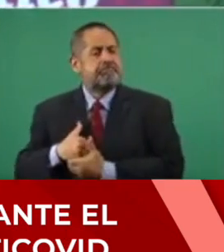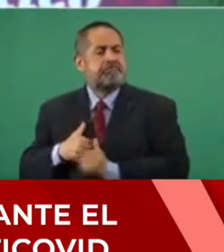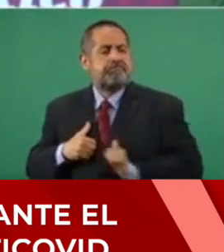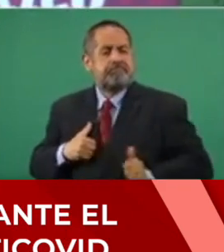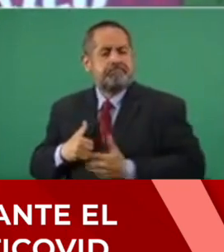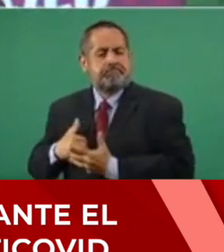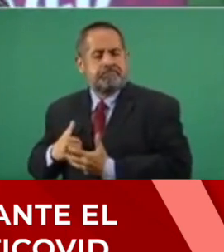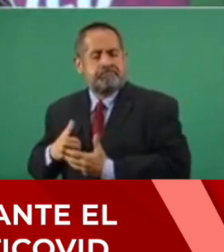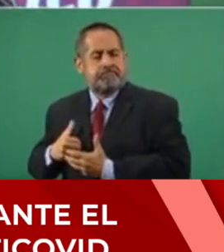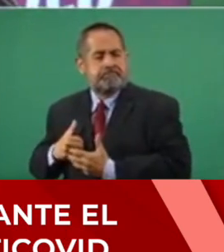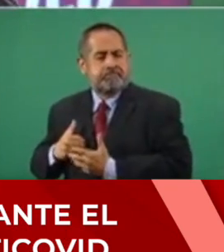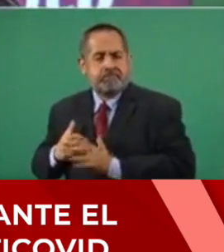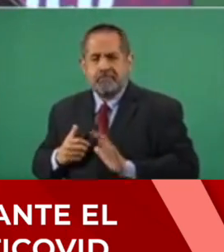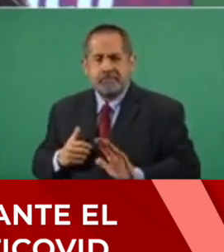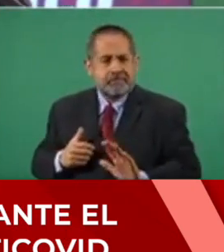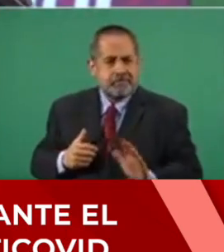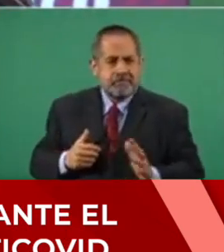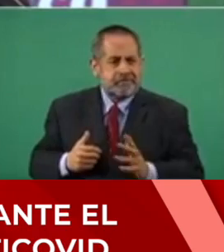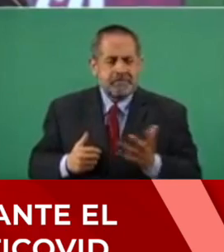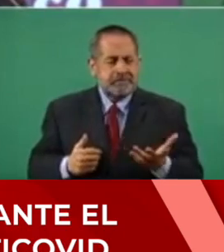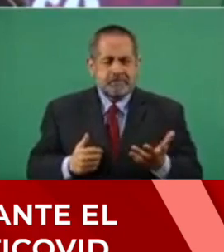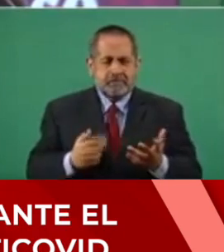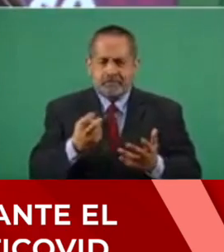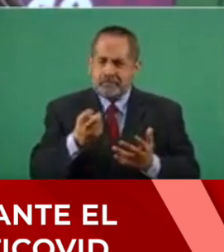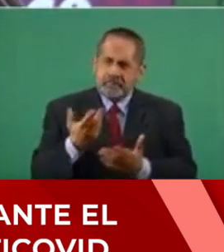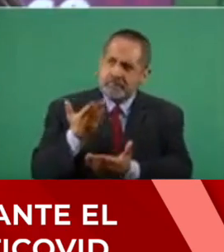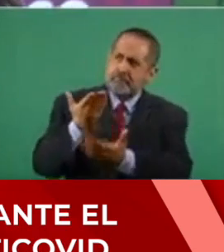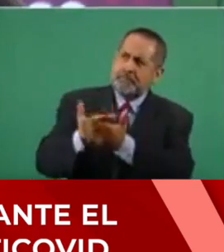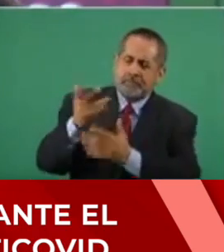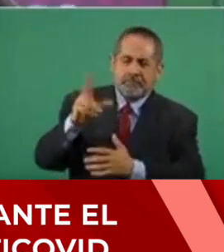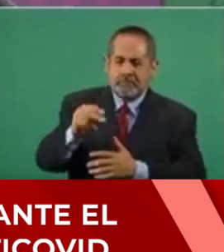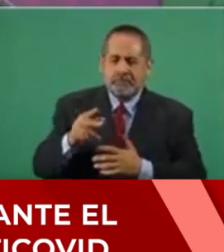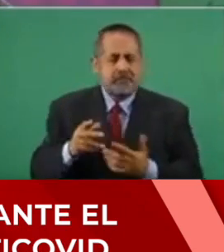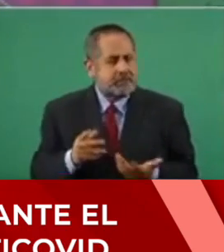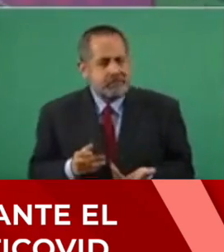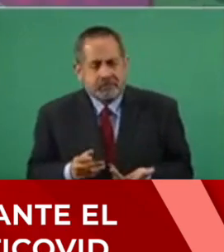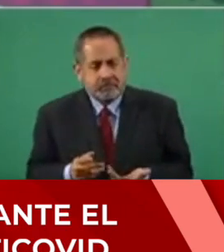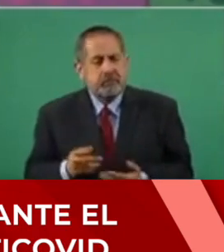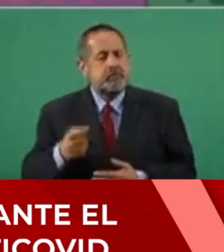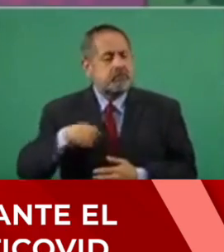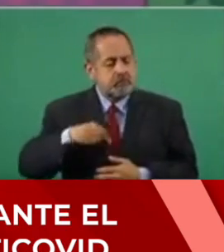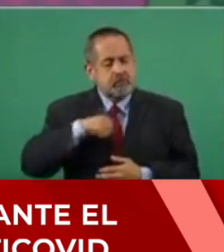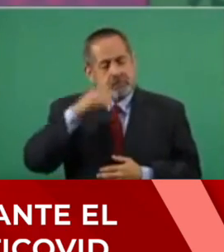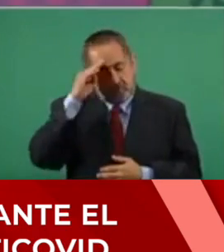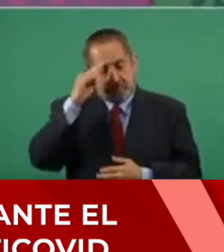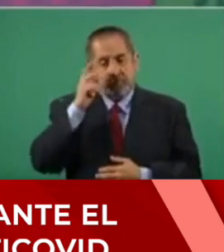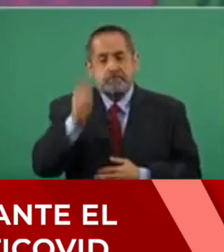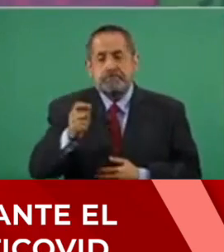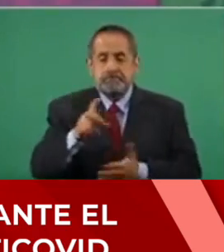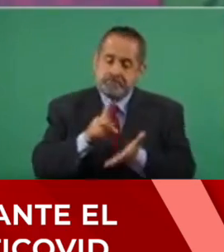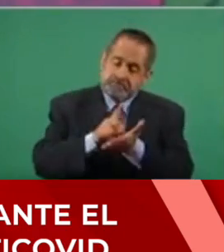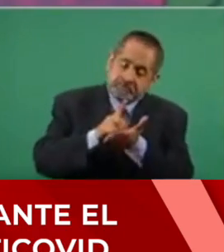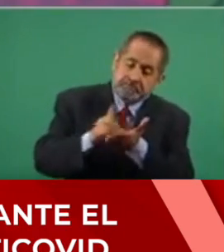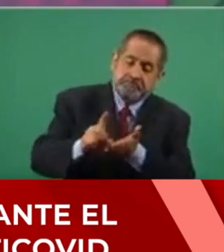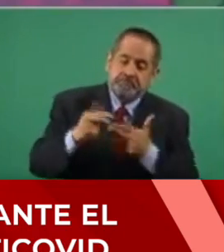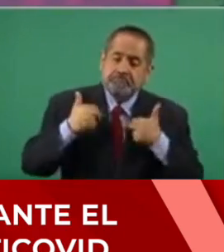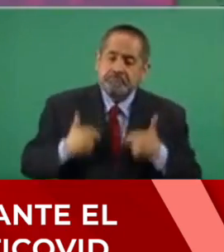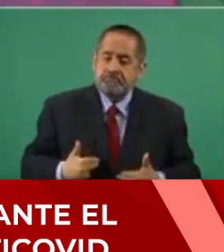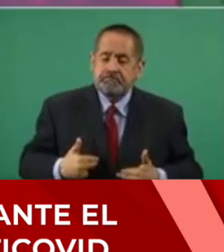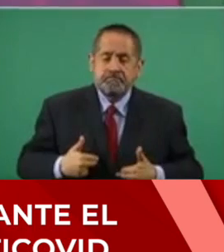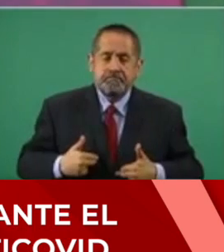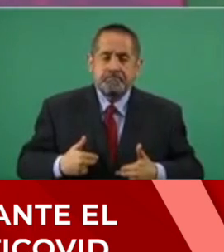y medicinas y de vacunas porque se trata de derechos humanos